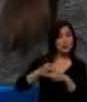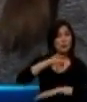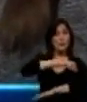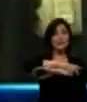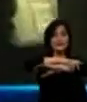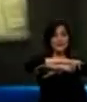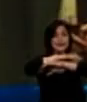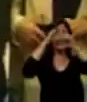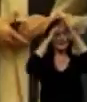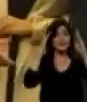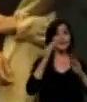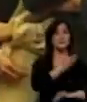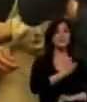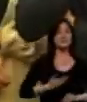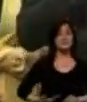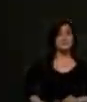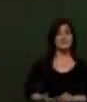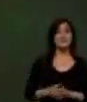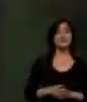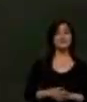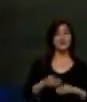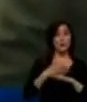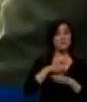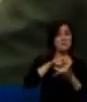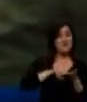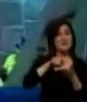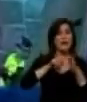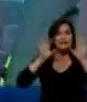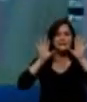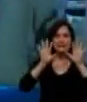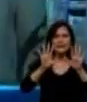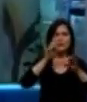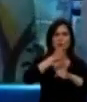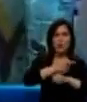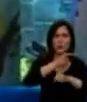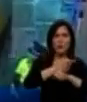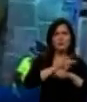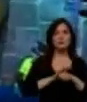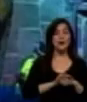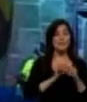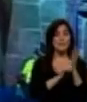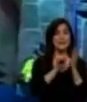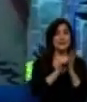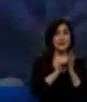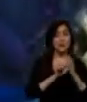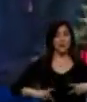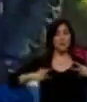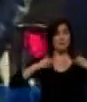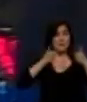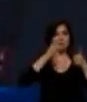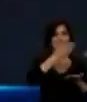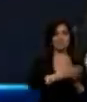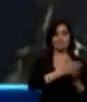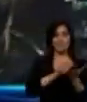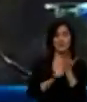del Palacio de Carondelet, donde después de firmar 10 decretos, entre estos los de supresión del Ministerio del Buen Vivir y también